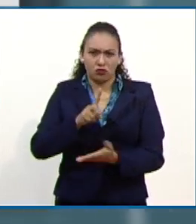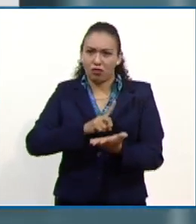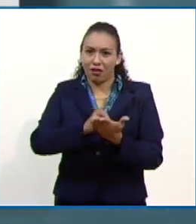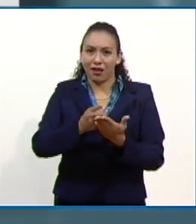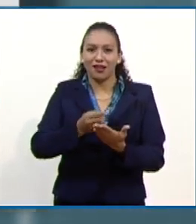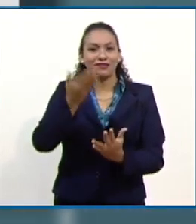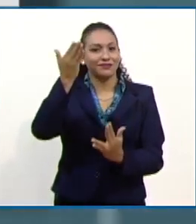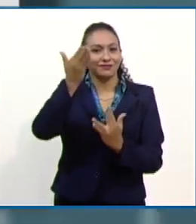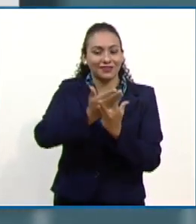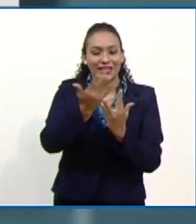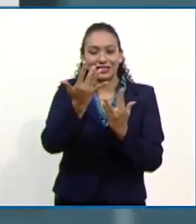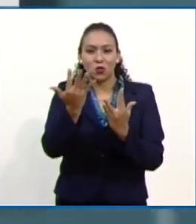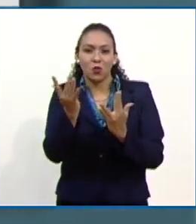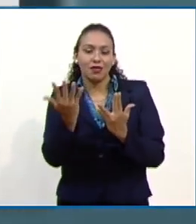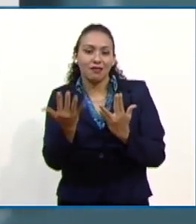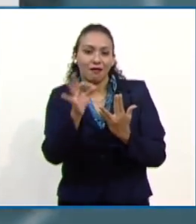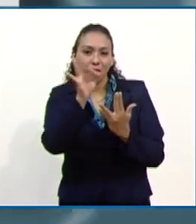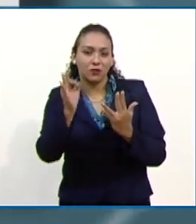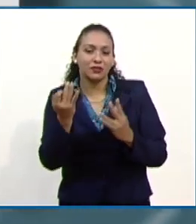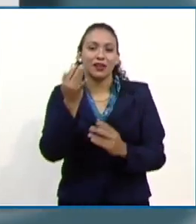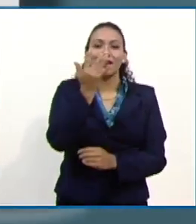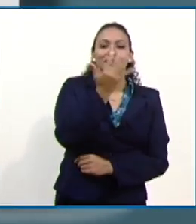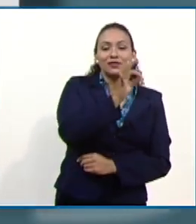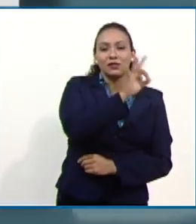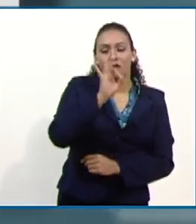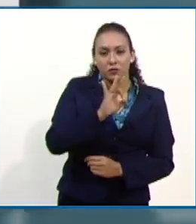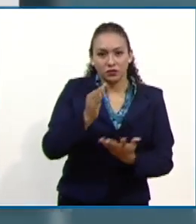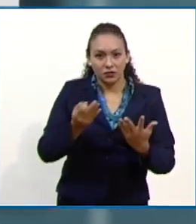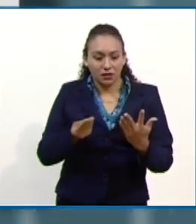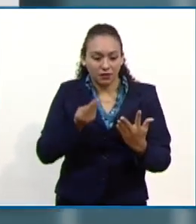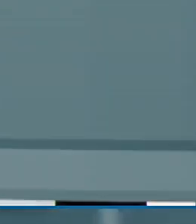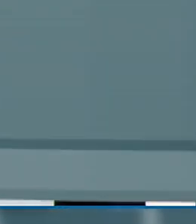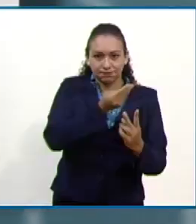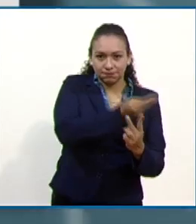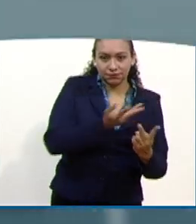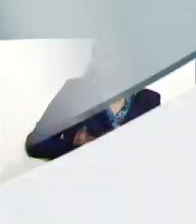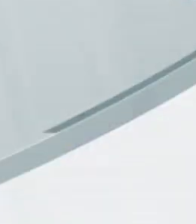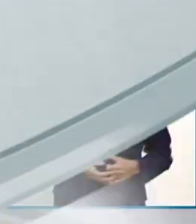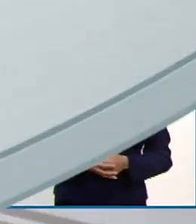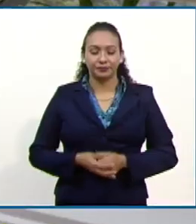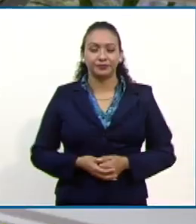iguales, resolución que fue confirmada por la segunda sala.